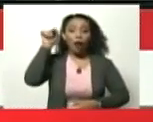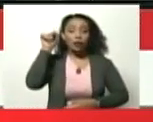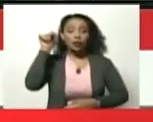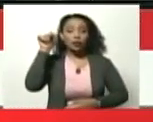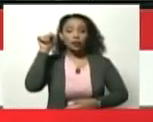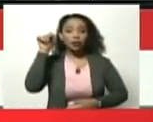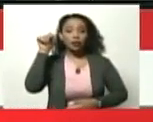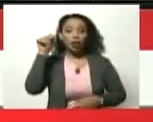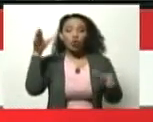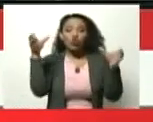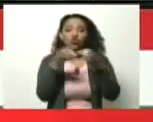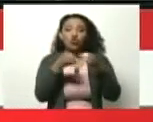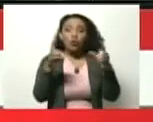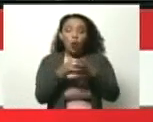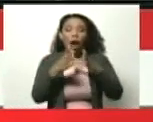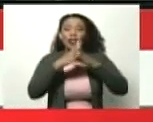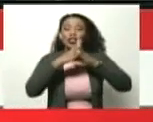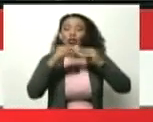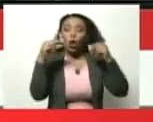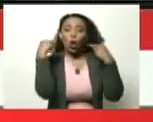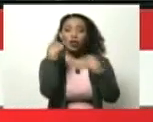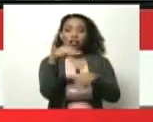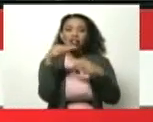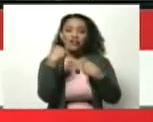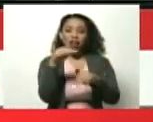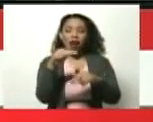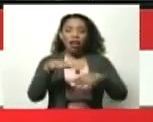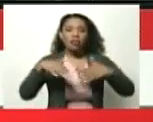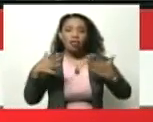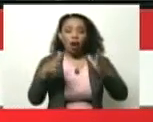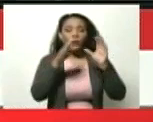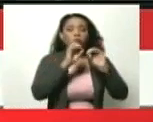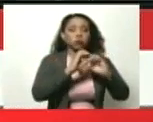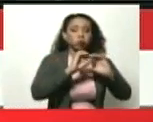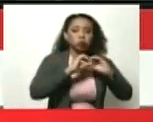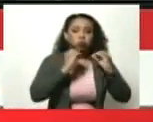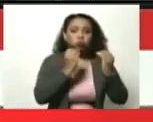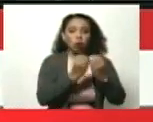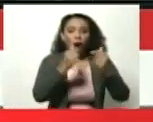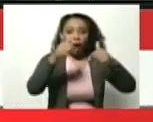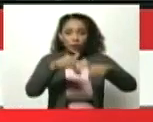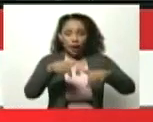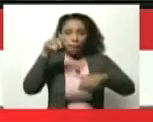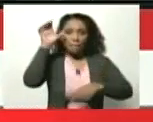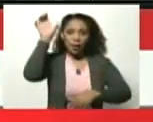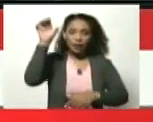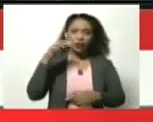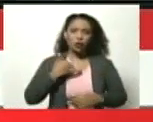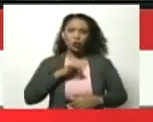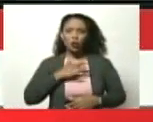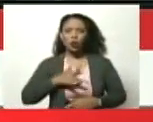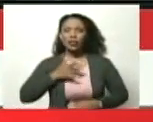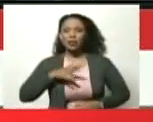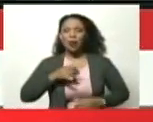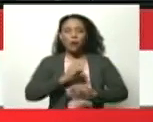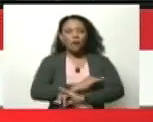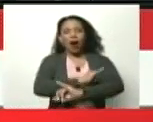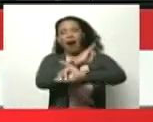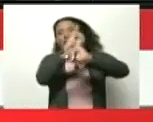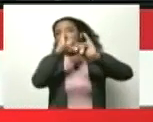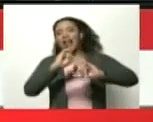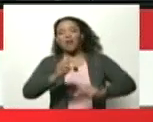con cuadros en todos los niveles de organización de este país. Así como nos sentimos